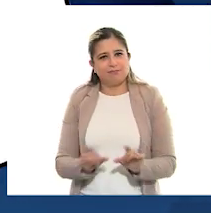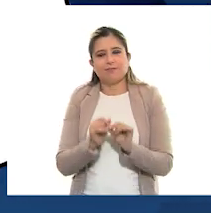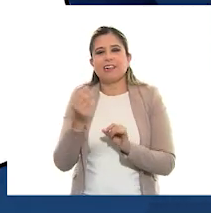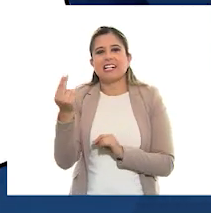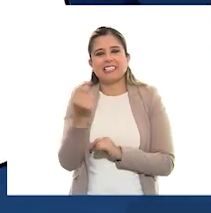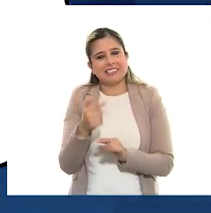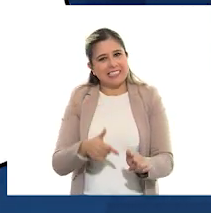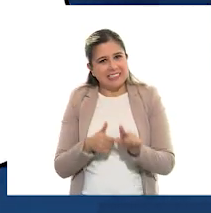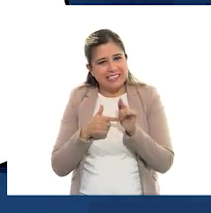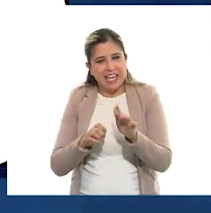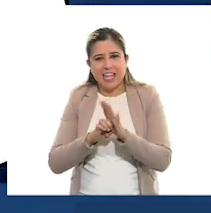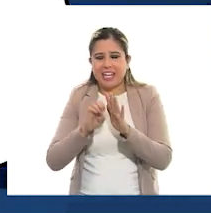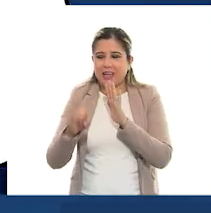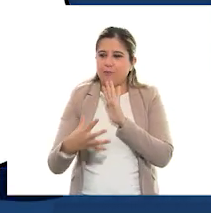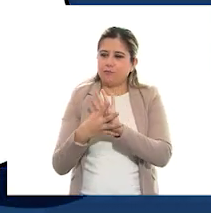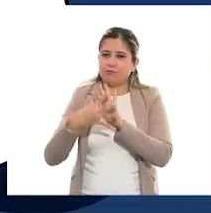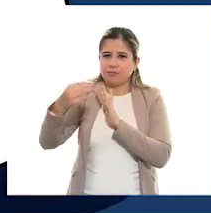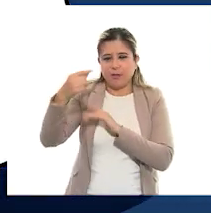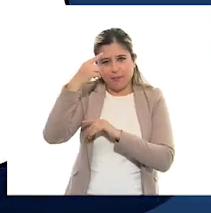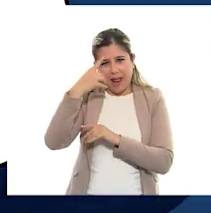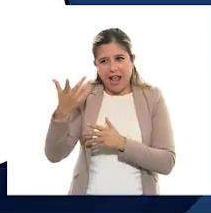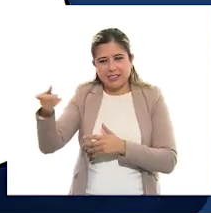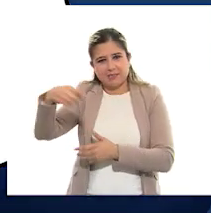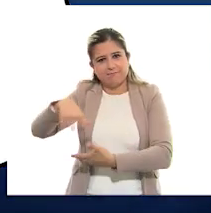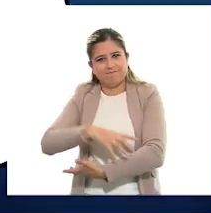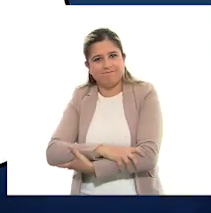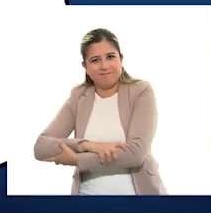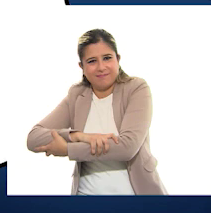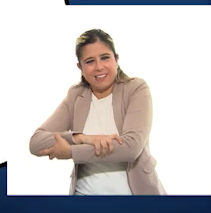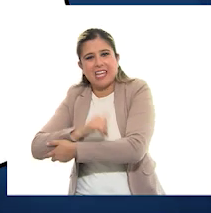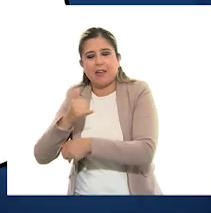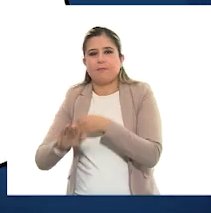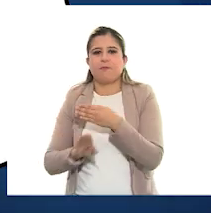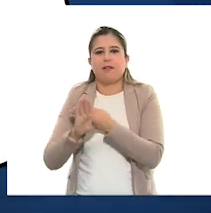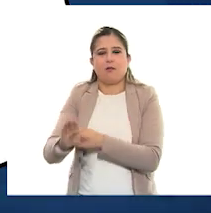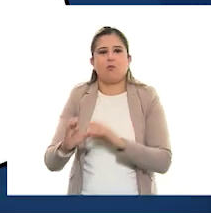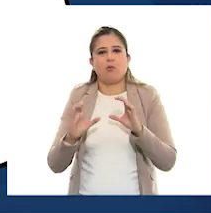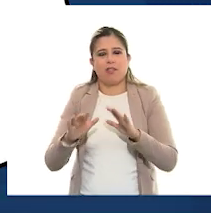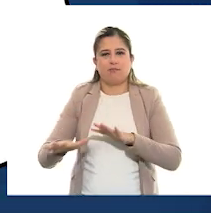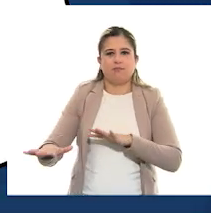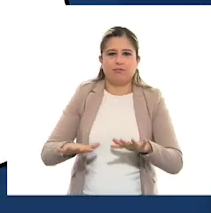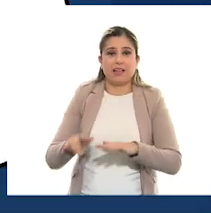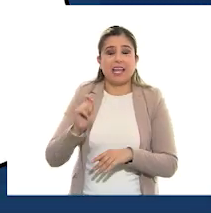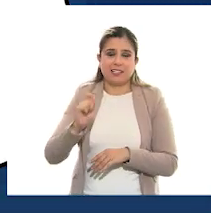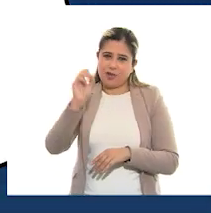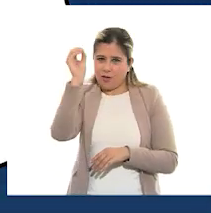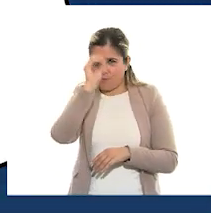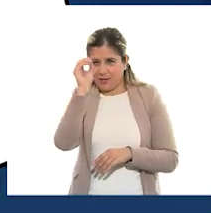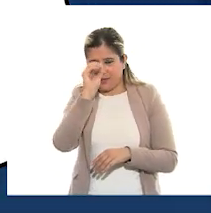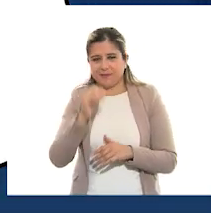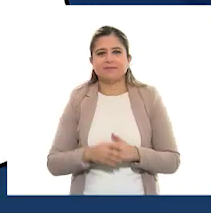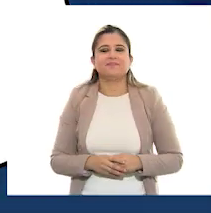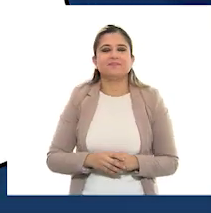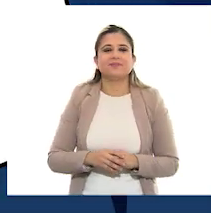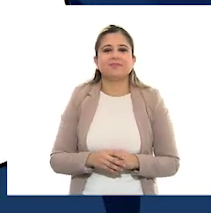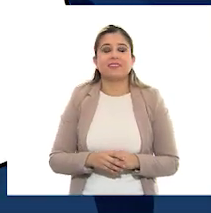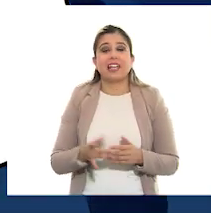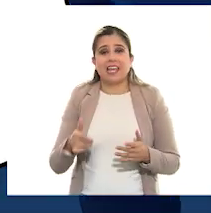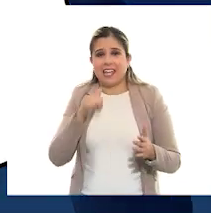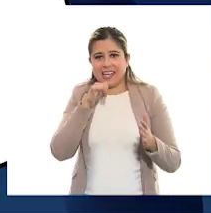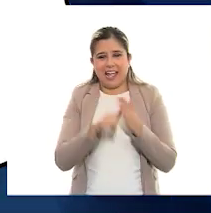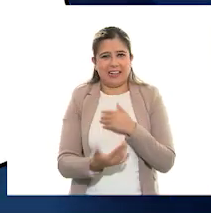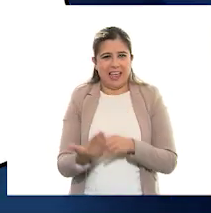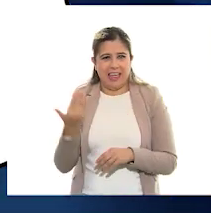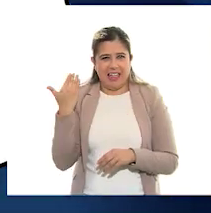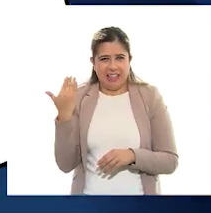necesitan seguir nuestro ejemplo y construir una cultura de prevención, es una opinión. María, en la carta